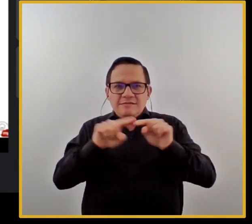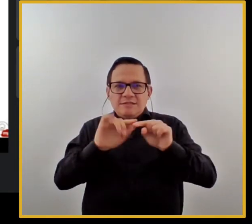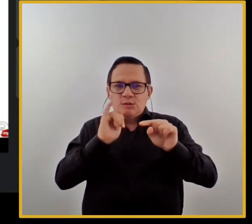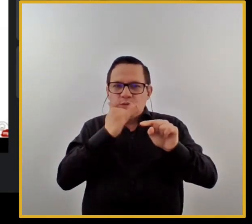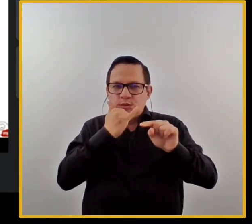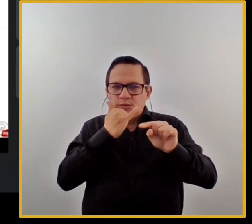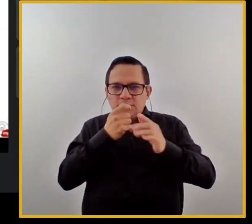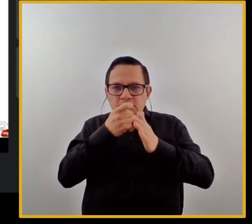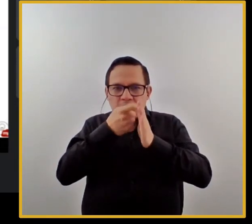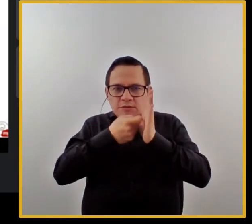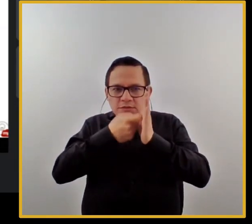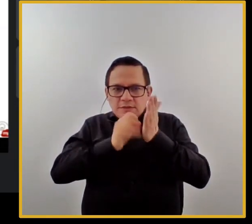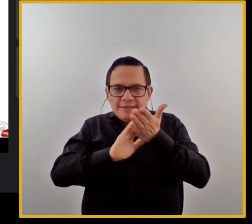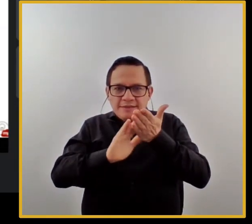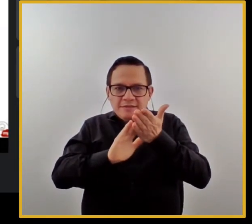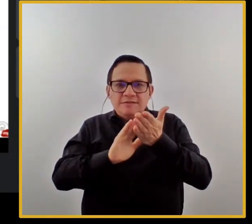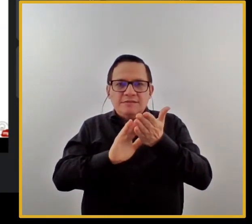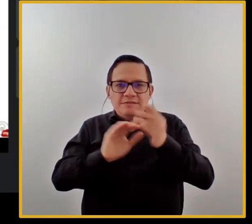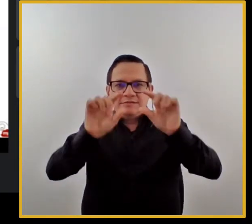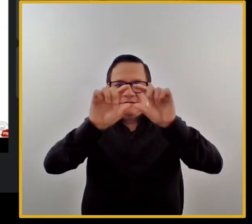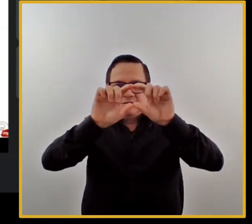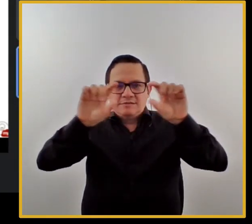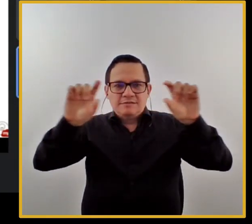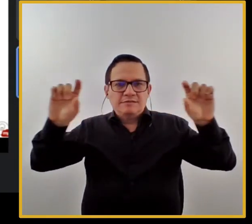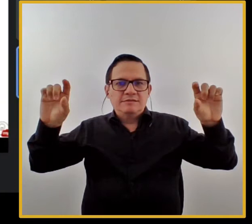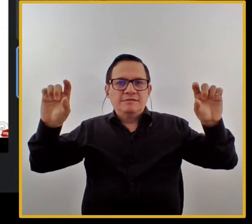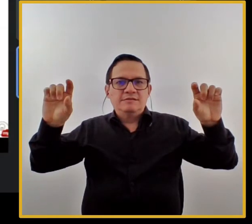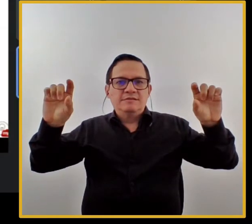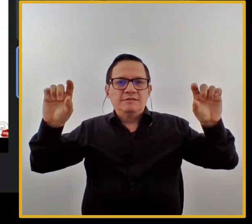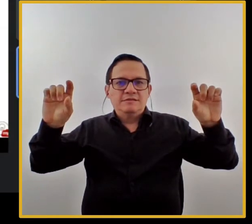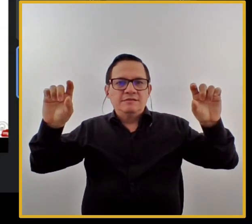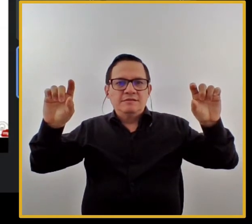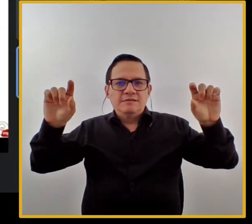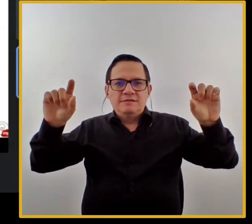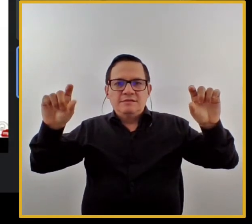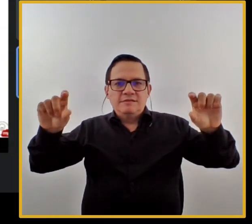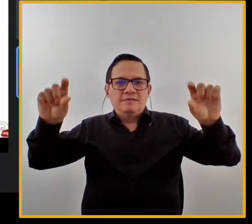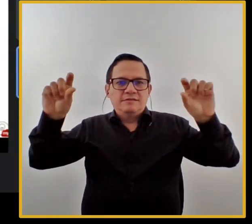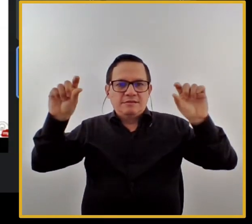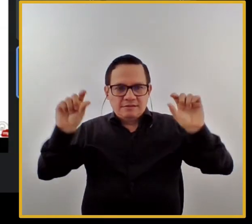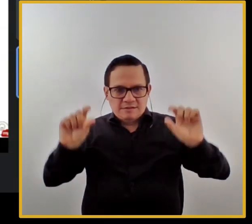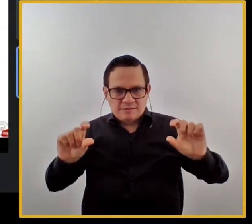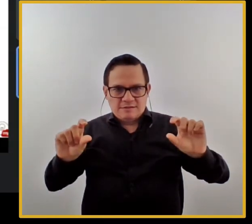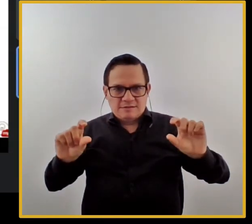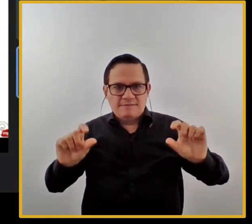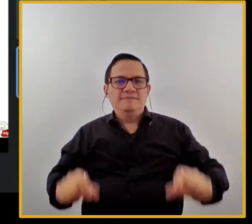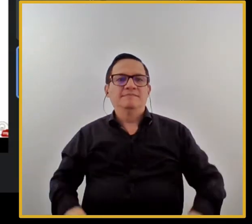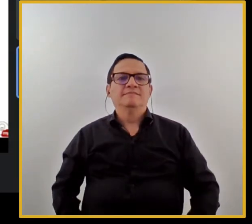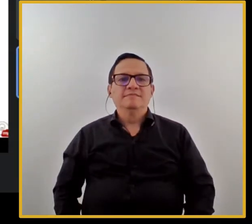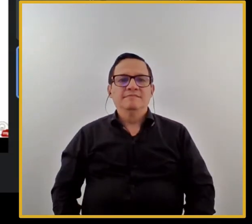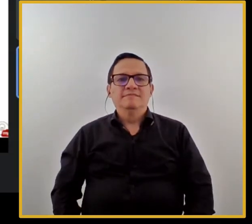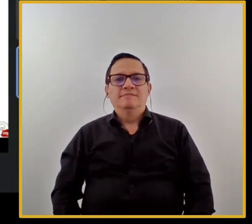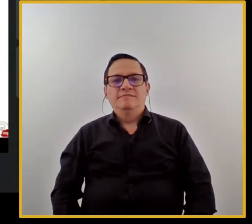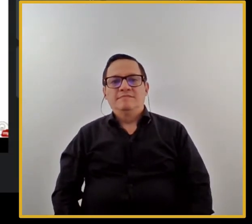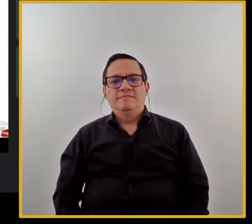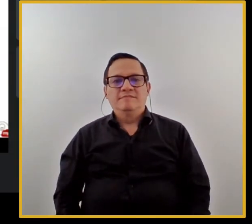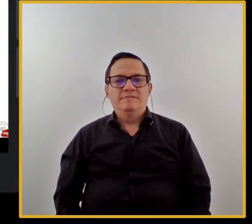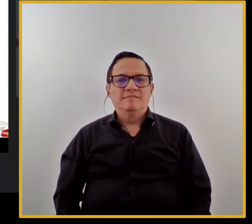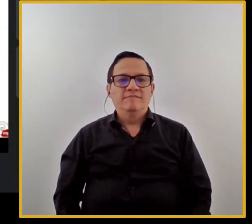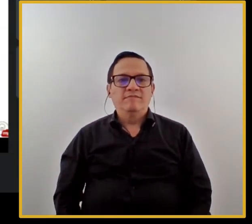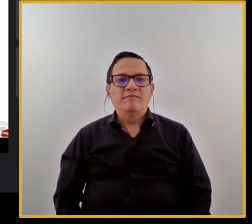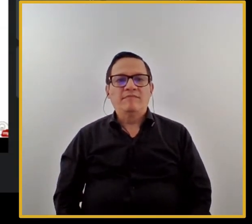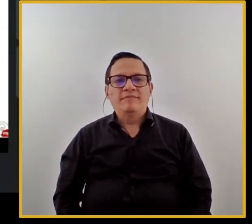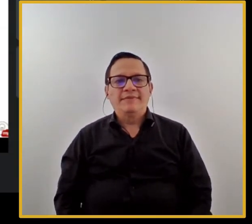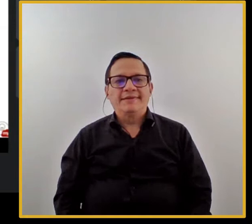el ajuste, ¿no? En esa línea es donde. En la siguiente, profe. O sea, Sí. de ahí a la siguiente línea. Siguiente, acá, de acá para